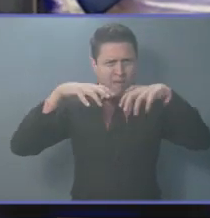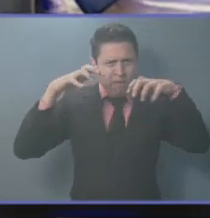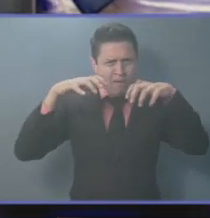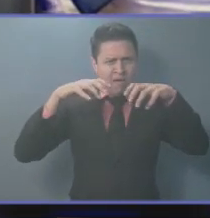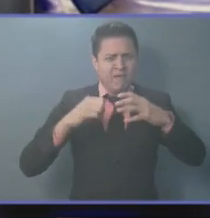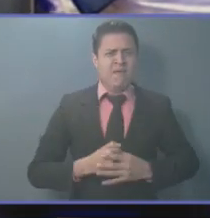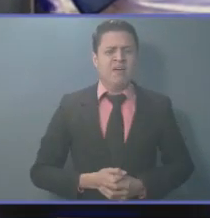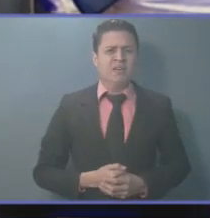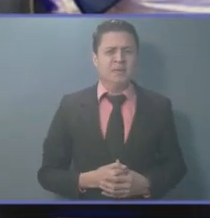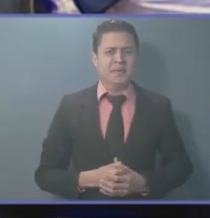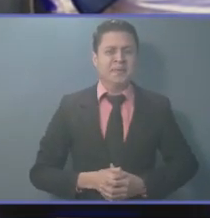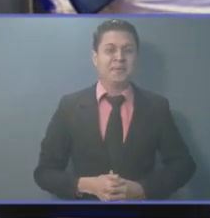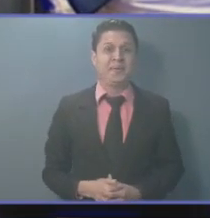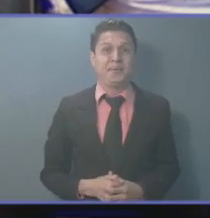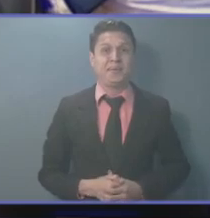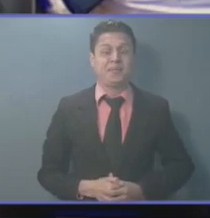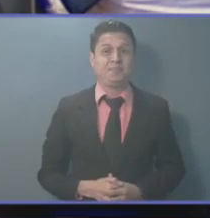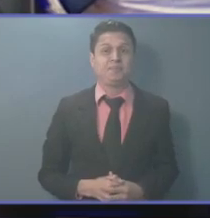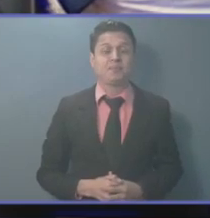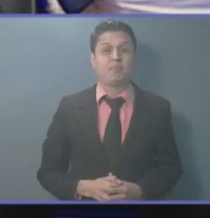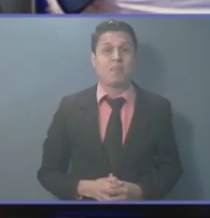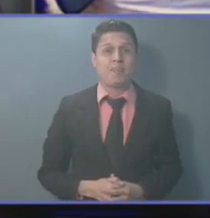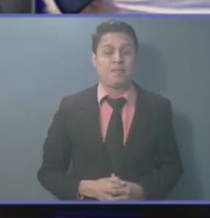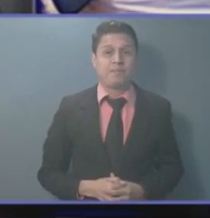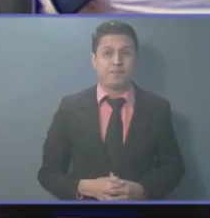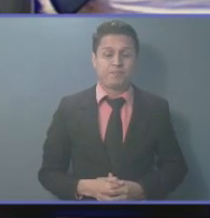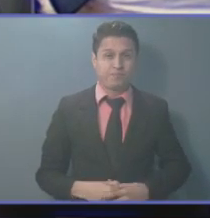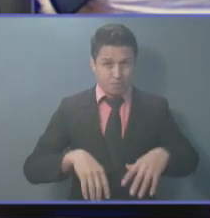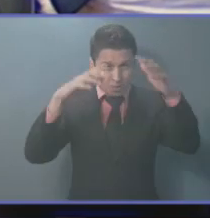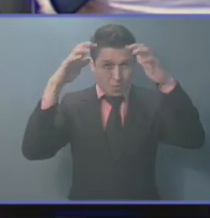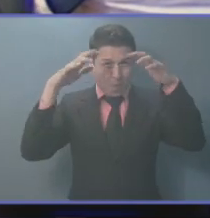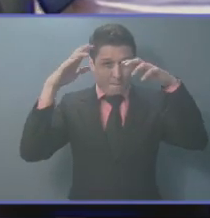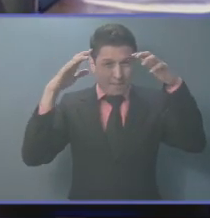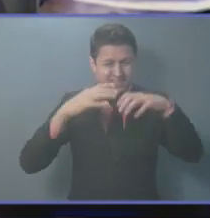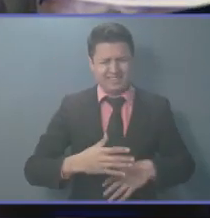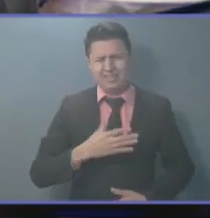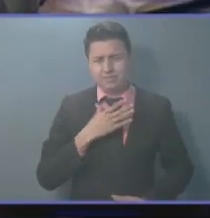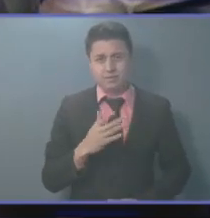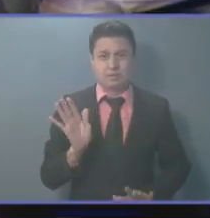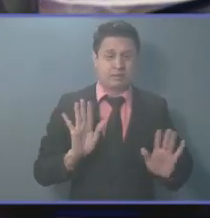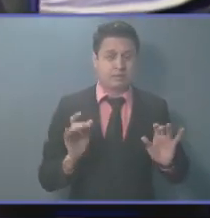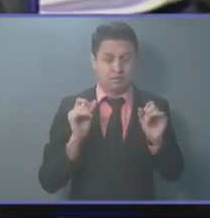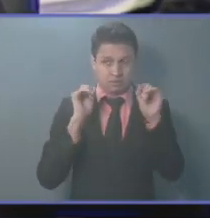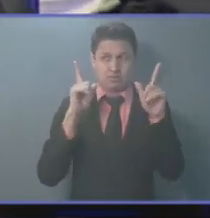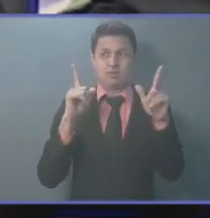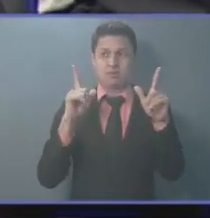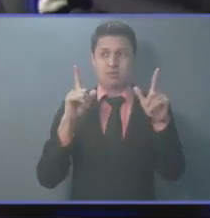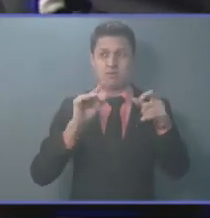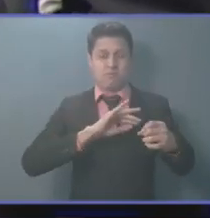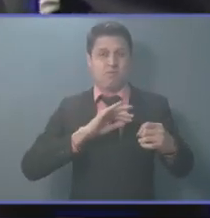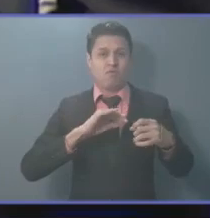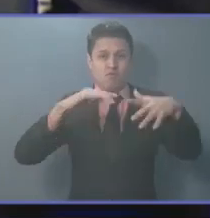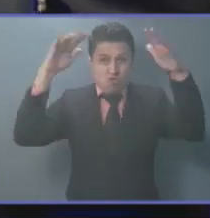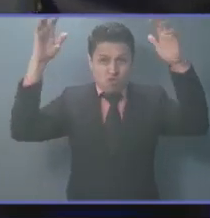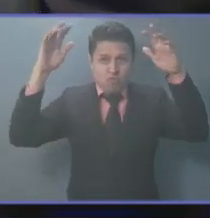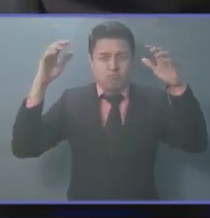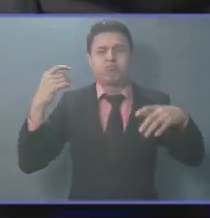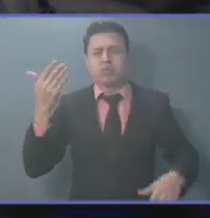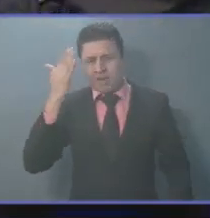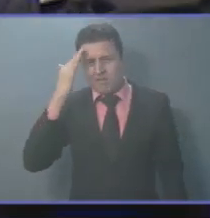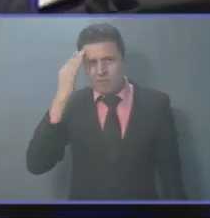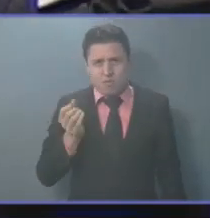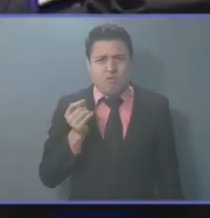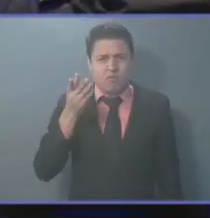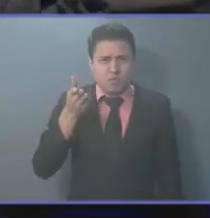tormenta, que fue una tormenta obviamente inesperada, con la potencia,